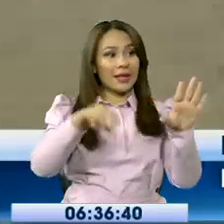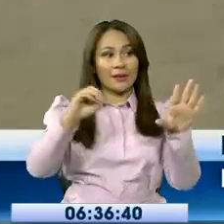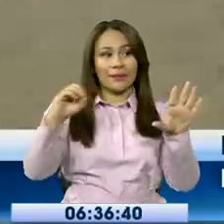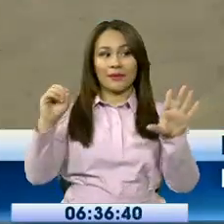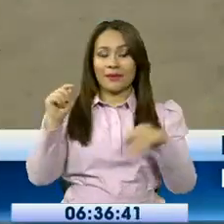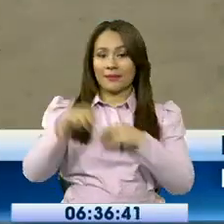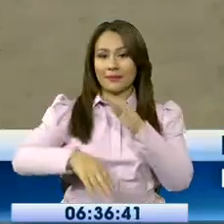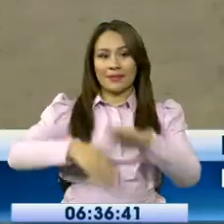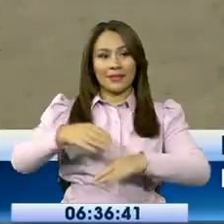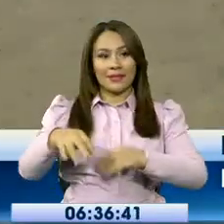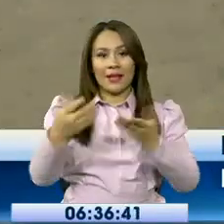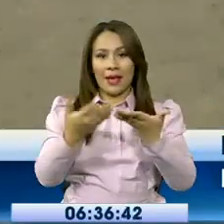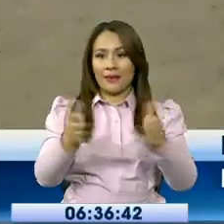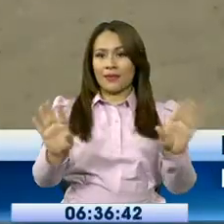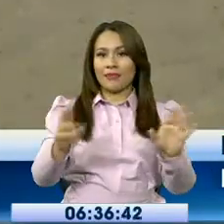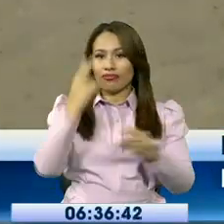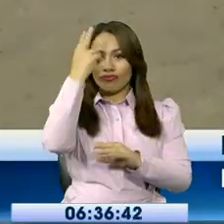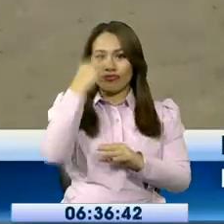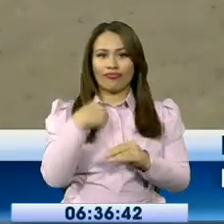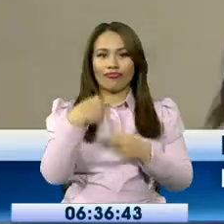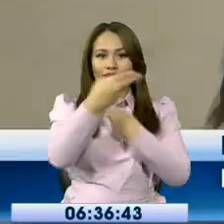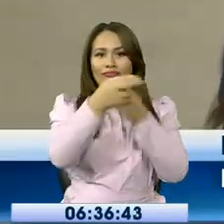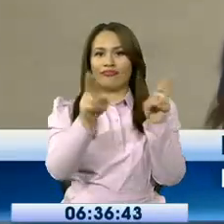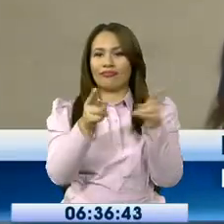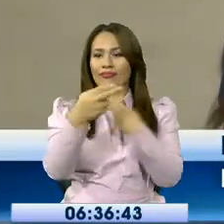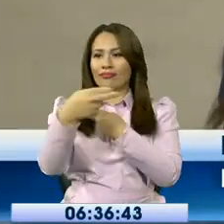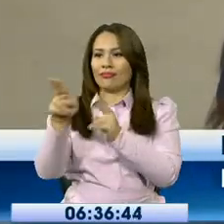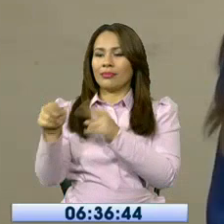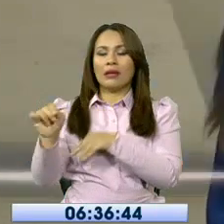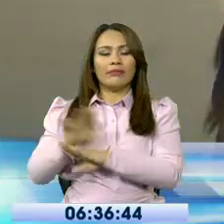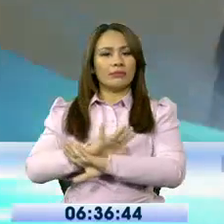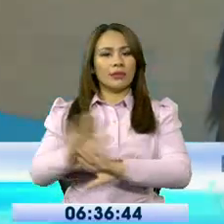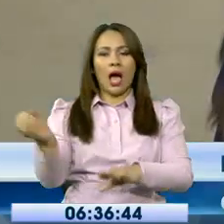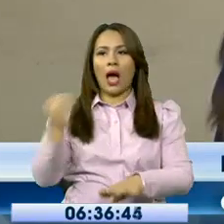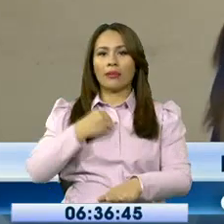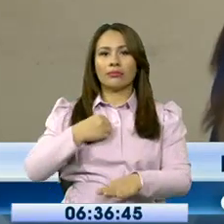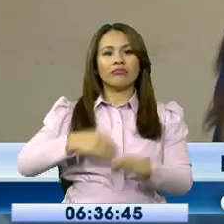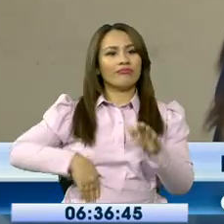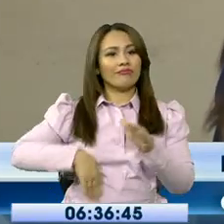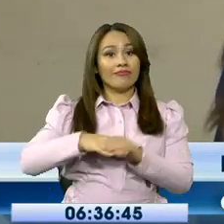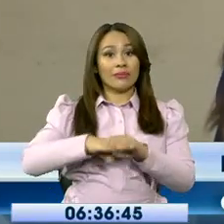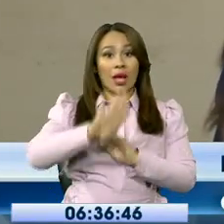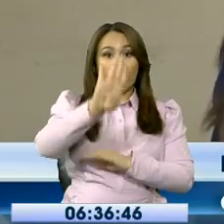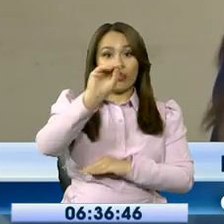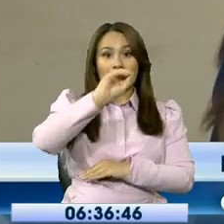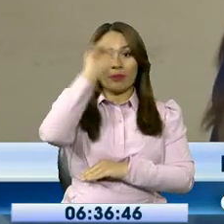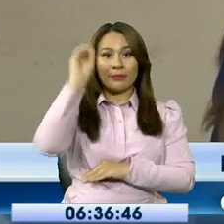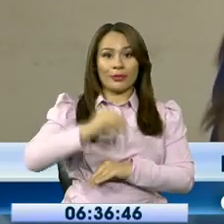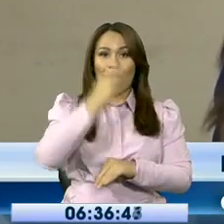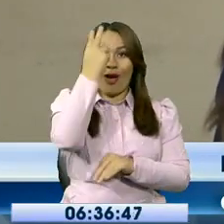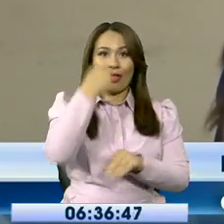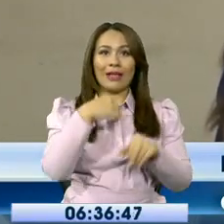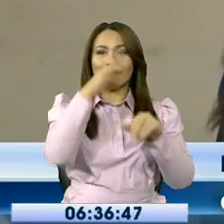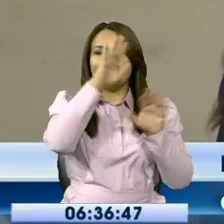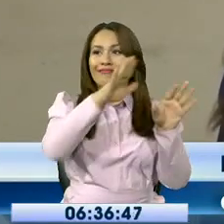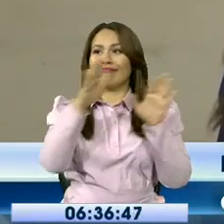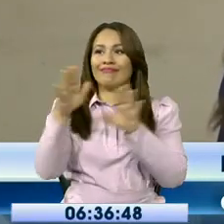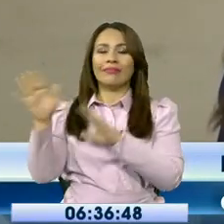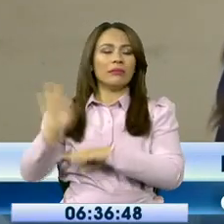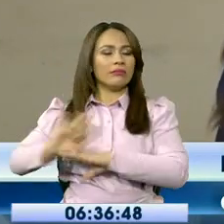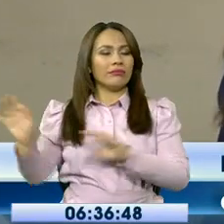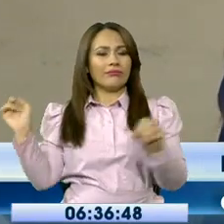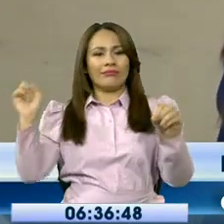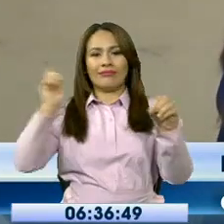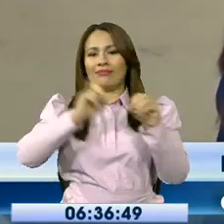están habilitadas para atender la demanda de turistas. Tenemos confirmado un 40% de reservación en cuanto a